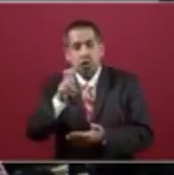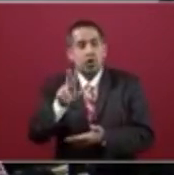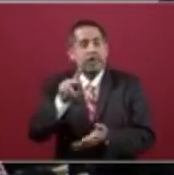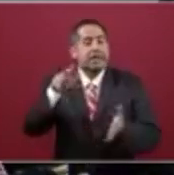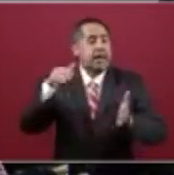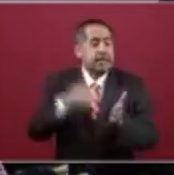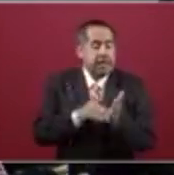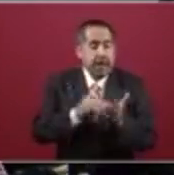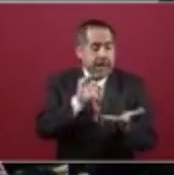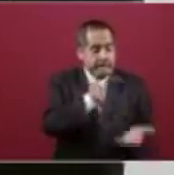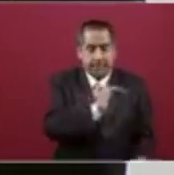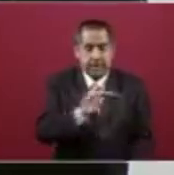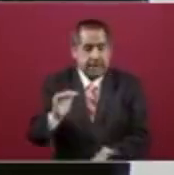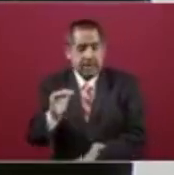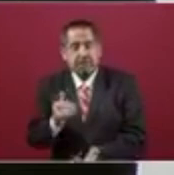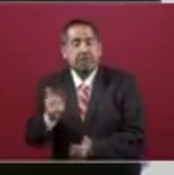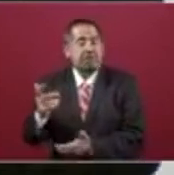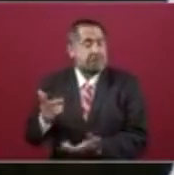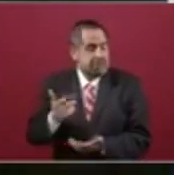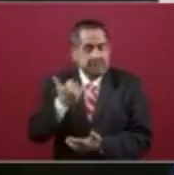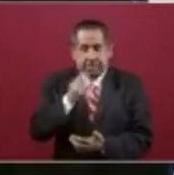2.480.000 barriles y